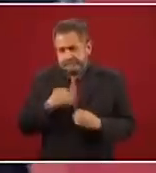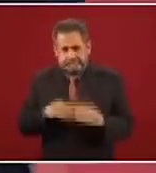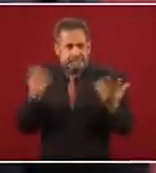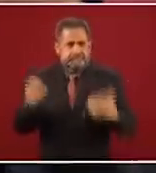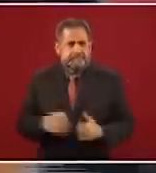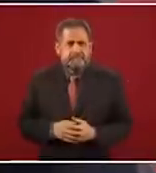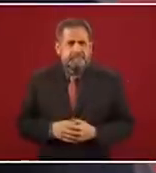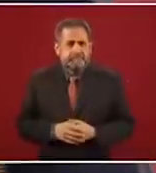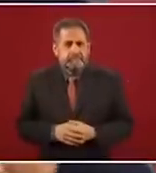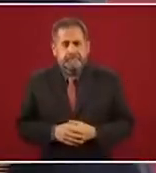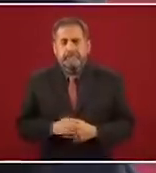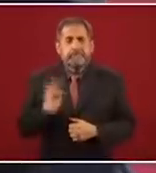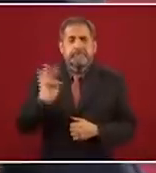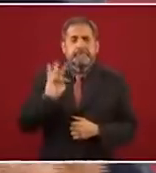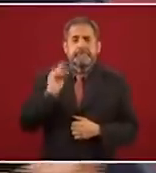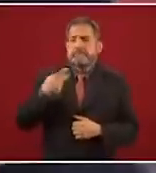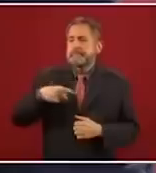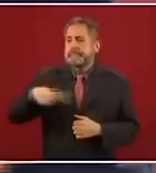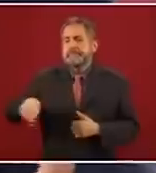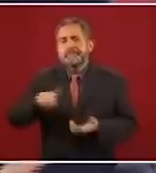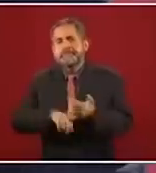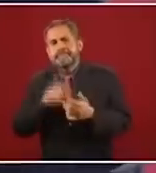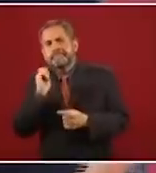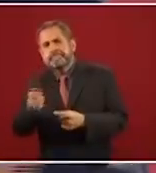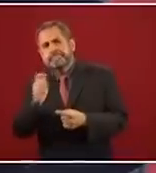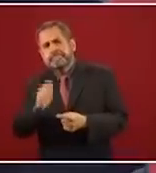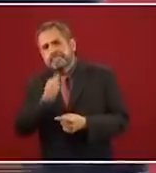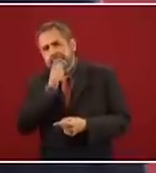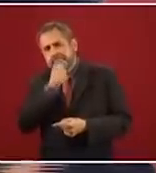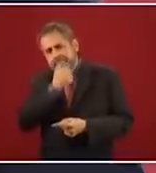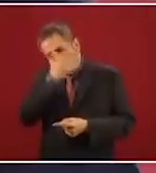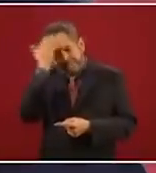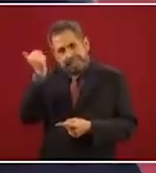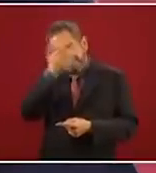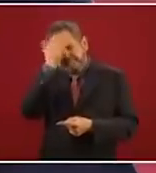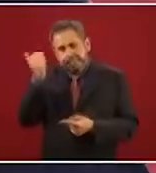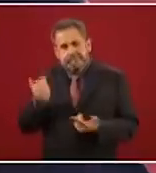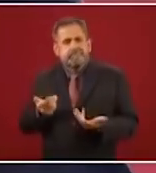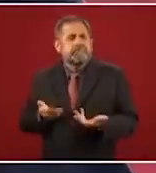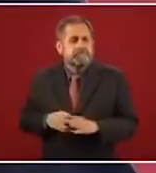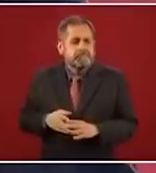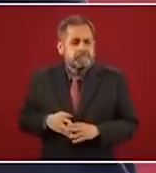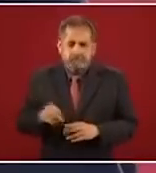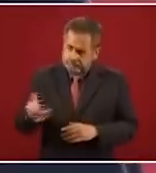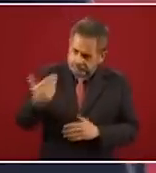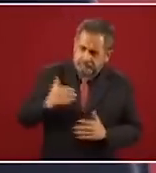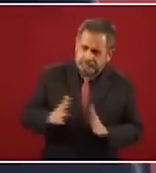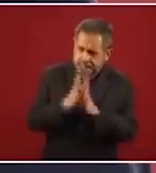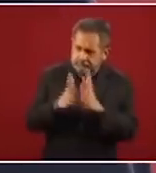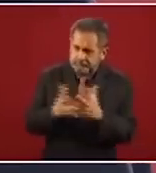Si la gente no tiene información, pues ¿cómo se les pide que participen?